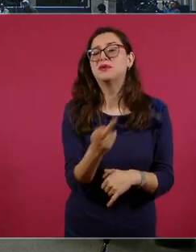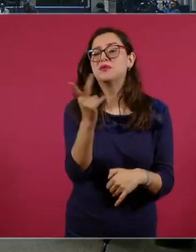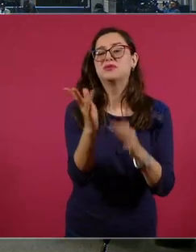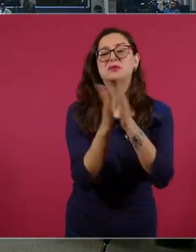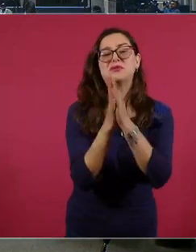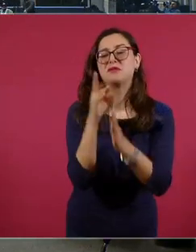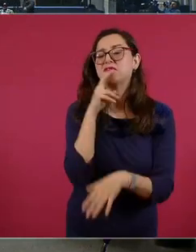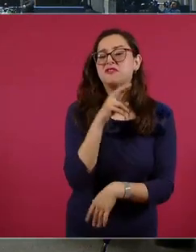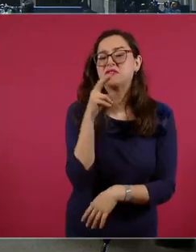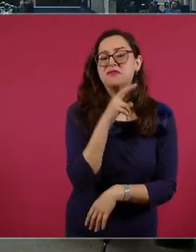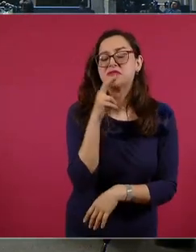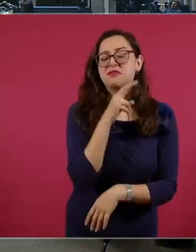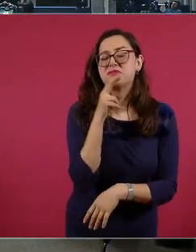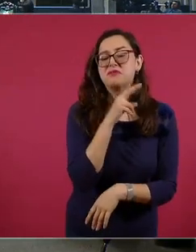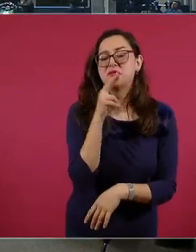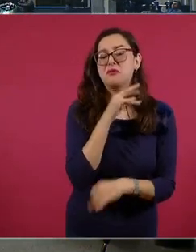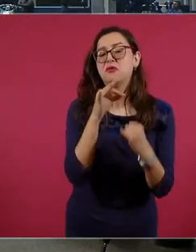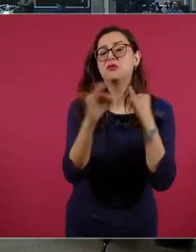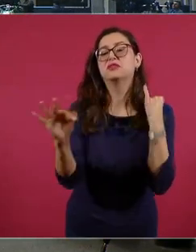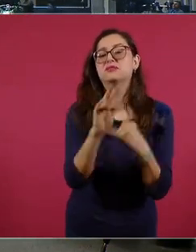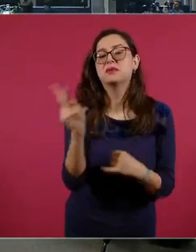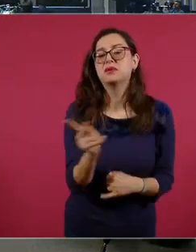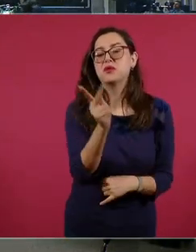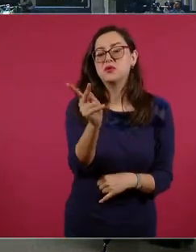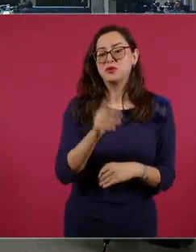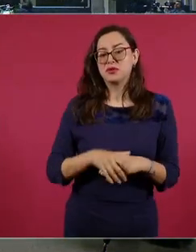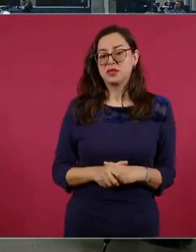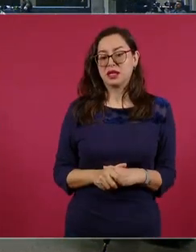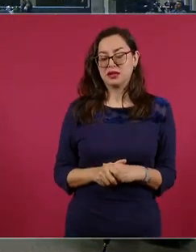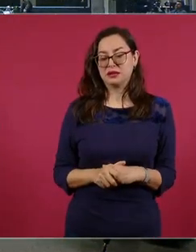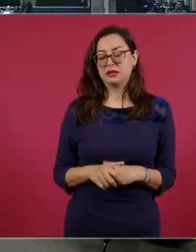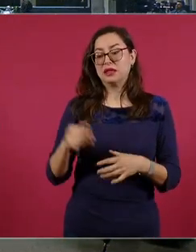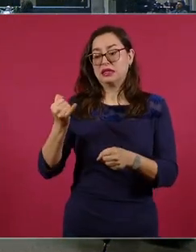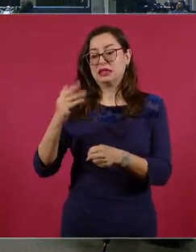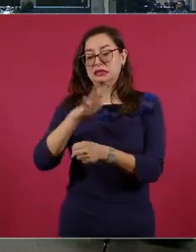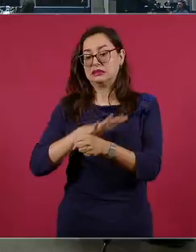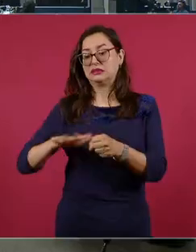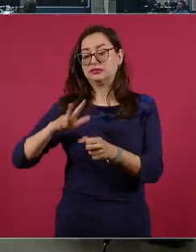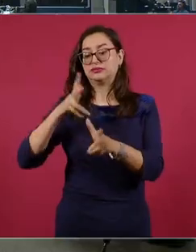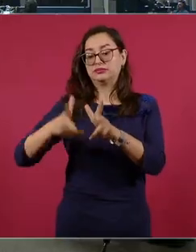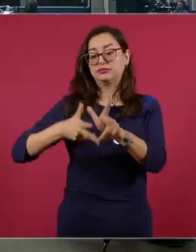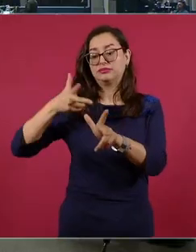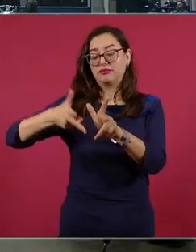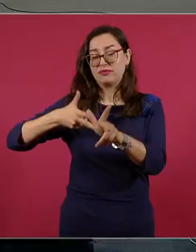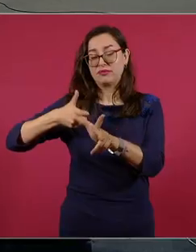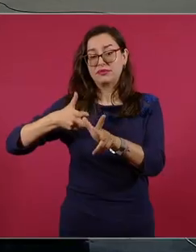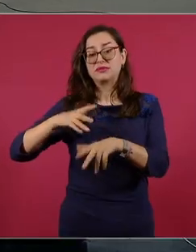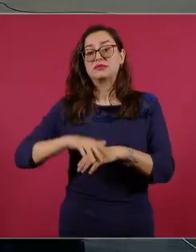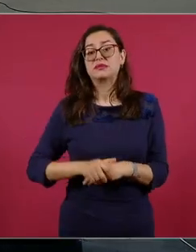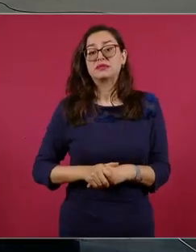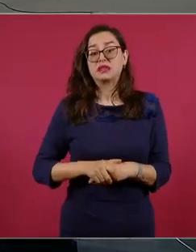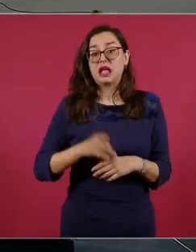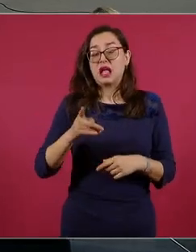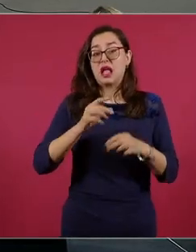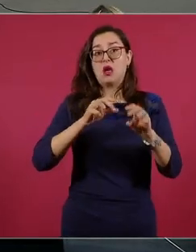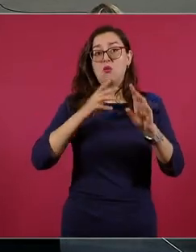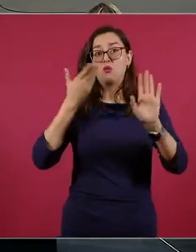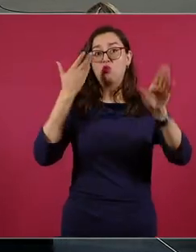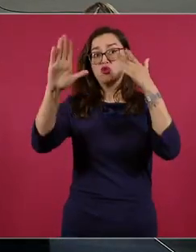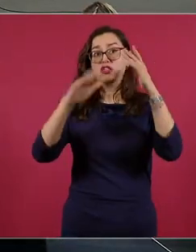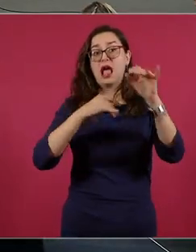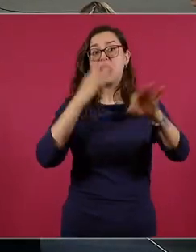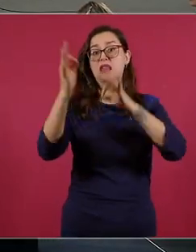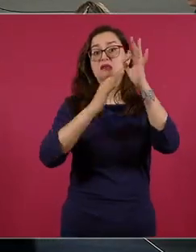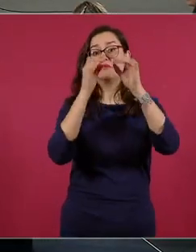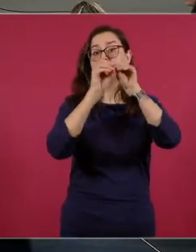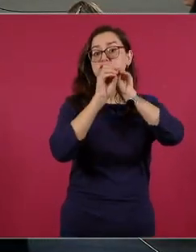Rápidamente, presidente, preguntarle sobre lo del corredor interoceánico. ¿Qué está haciendo su gobierno para promocionarlo a nivel mundial con los